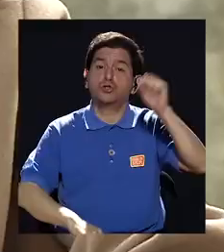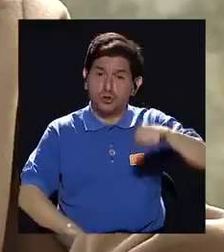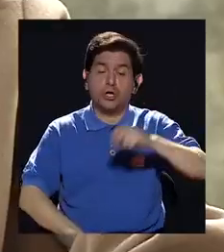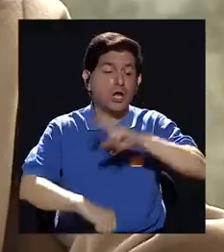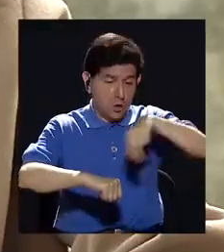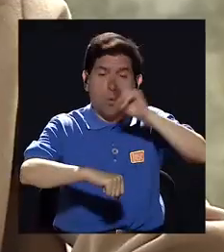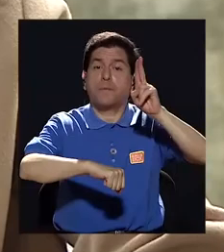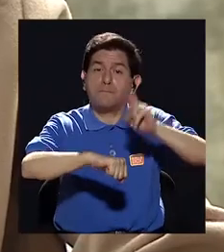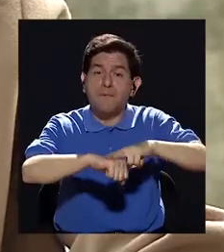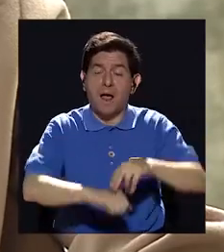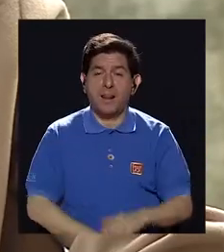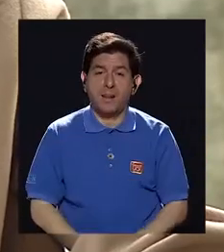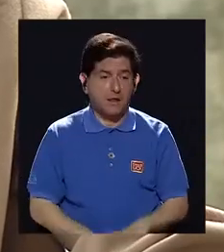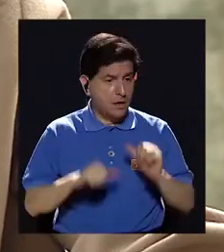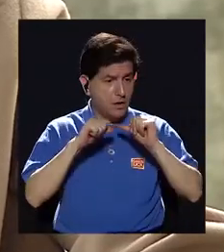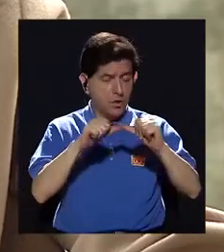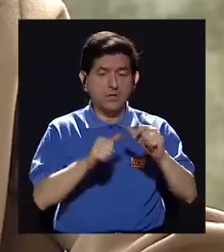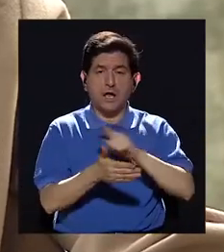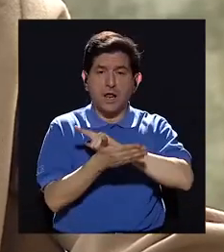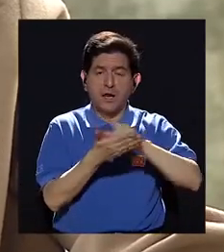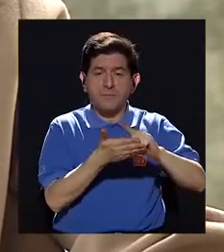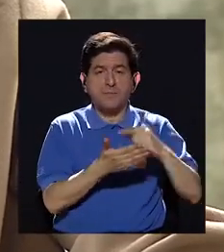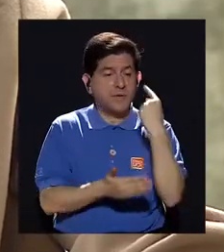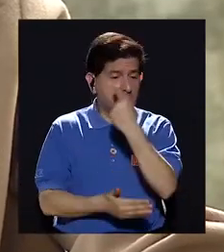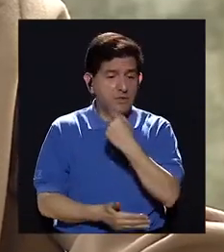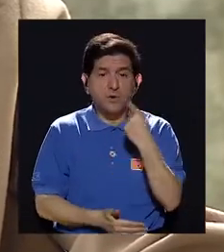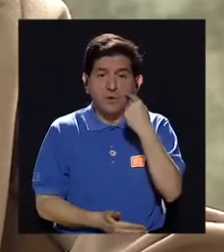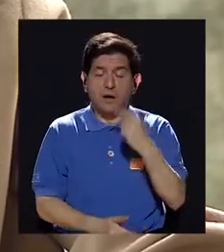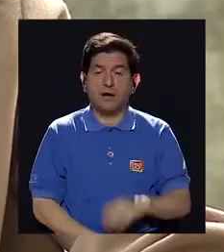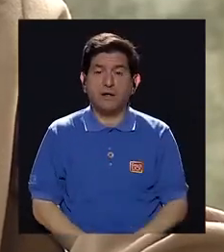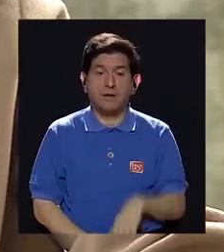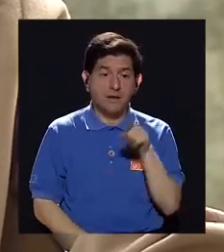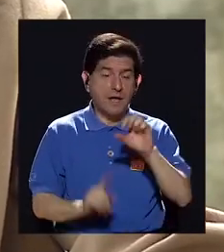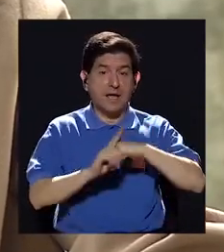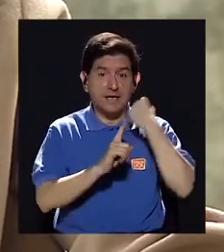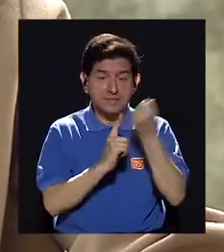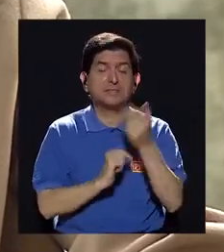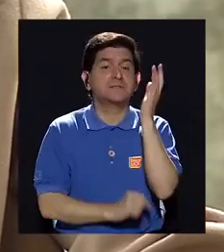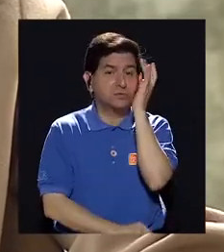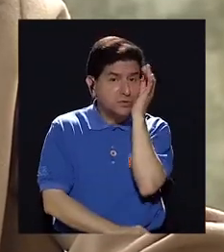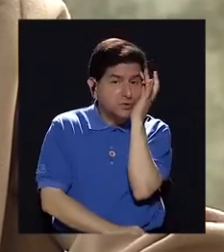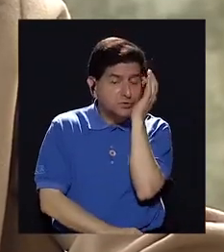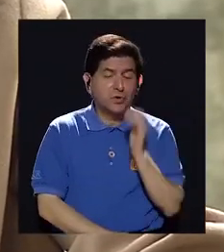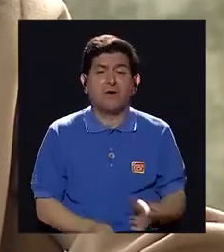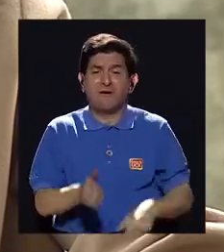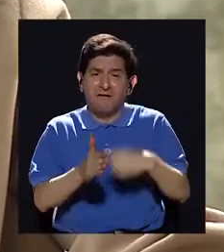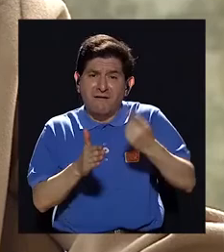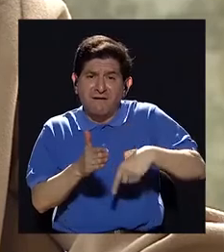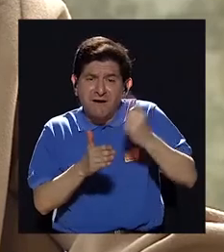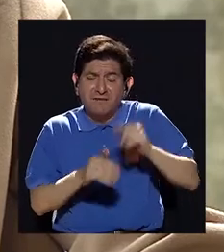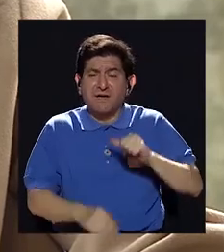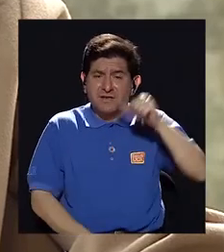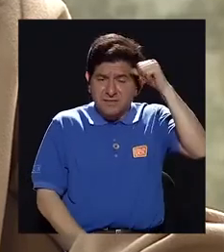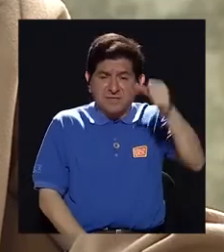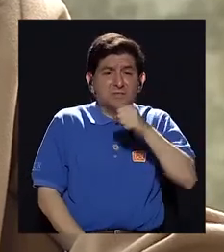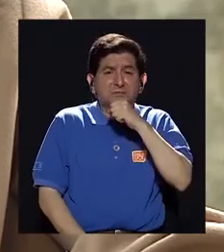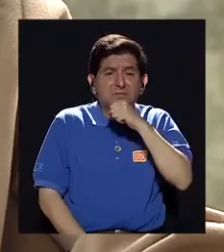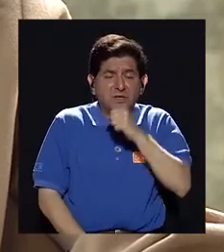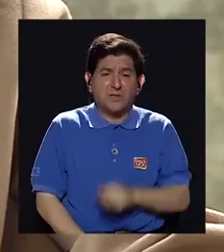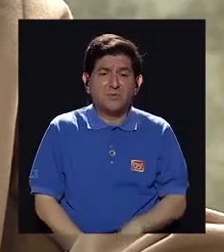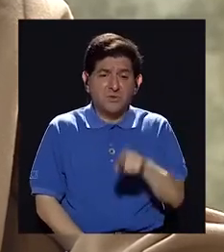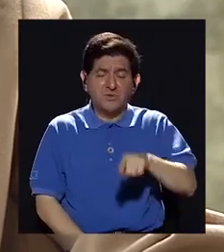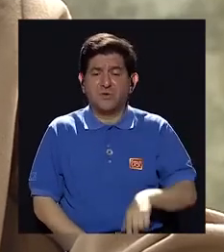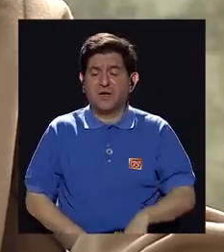tiene que ser normal, seguir la higiene oral, ahora que decía, es una cosa que preocupa porque muchas veces cuando el adulto mayor